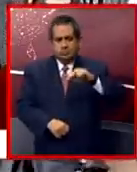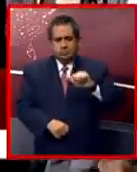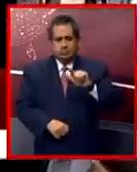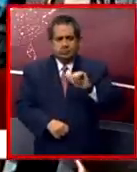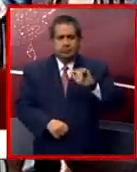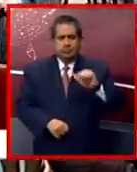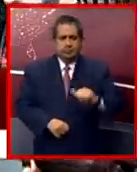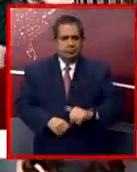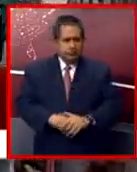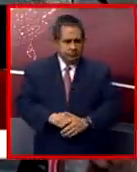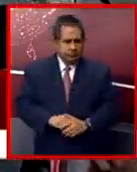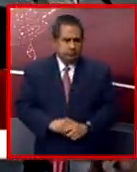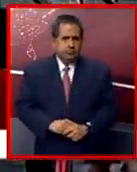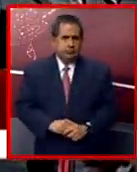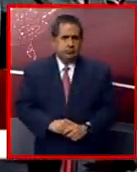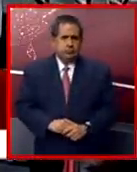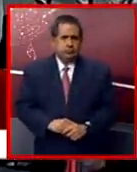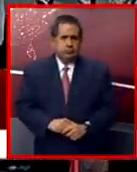Ansaldo.